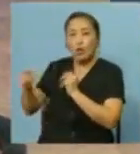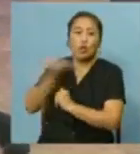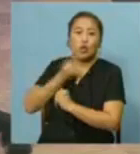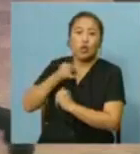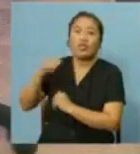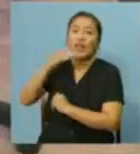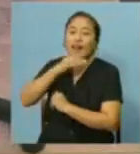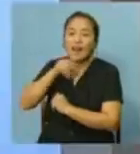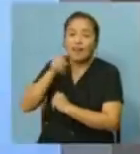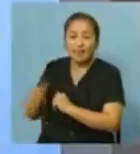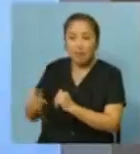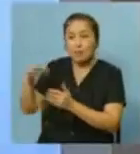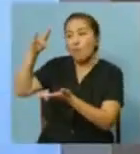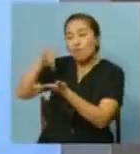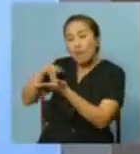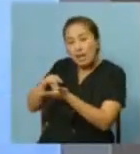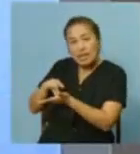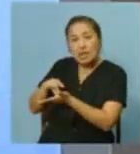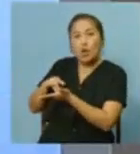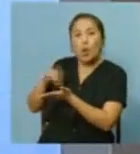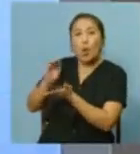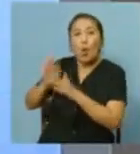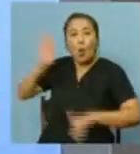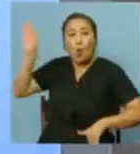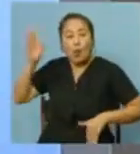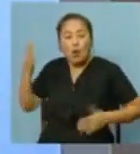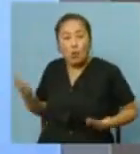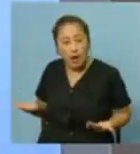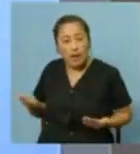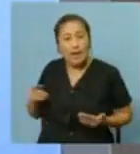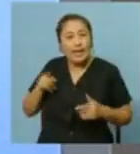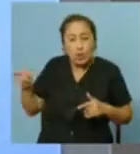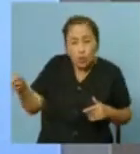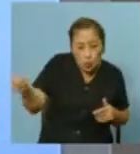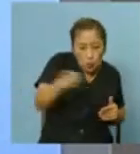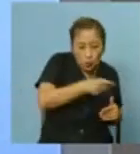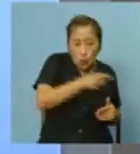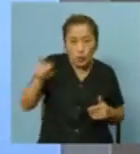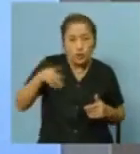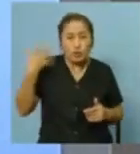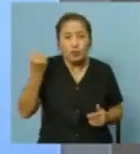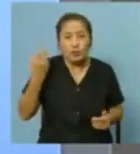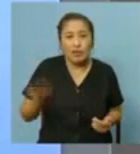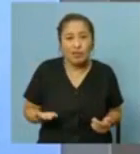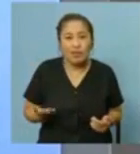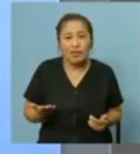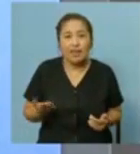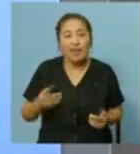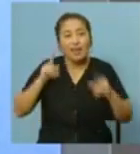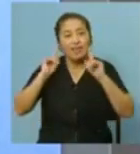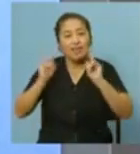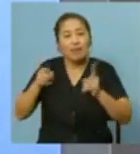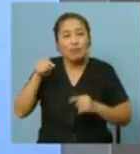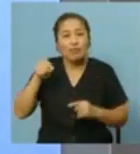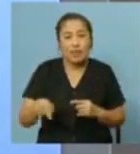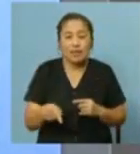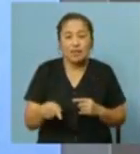libertador en perico en un agua y eso es realmente muy importante también